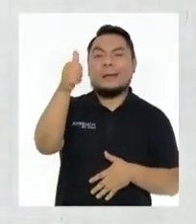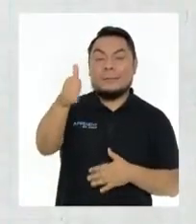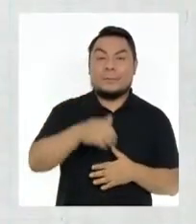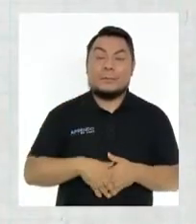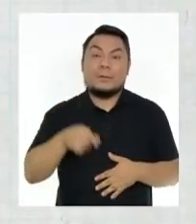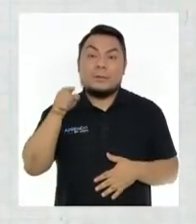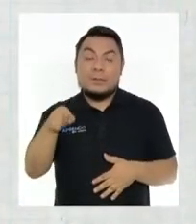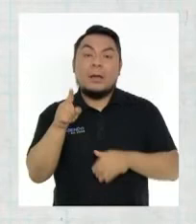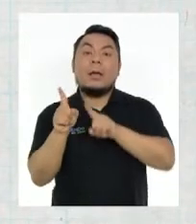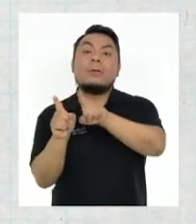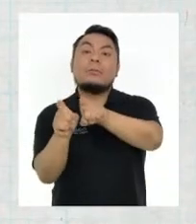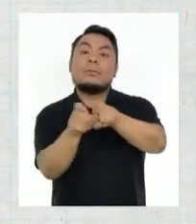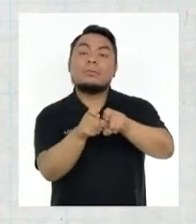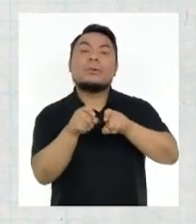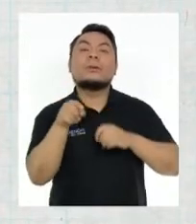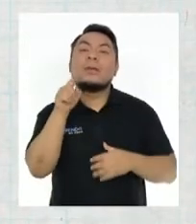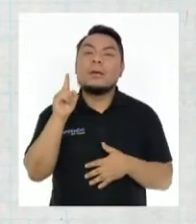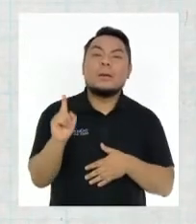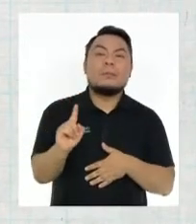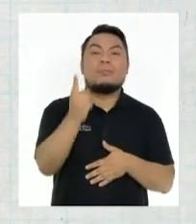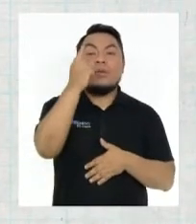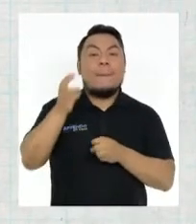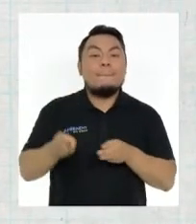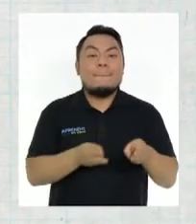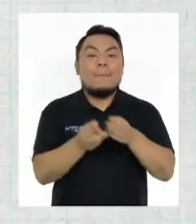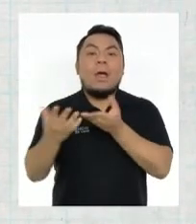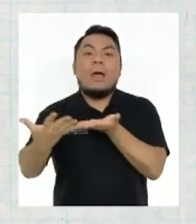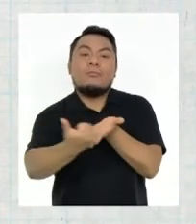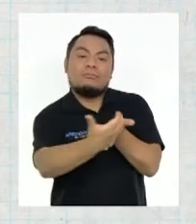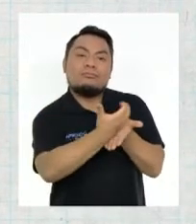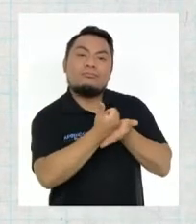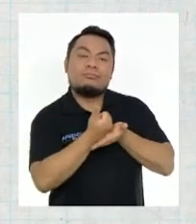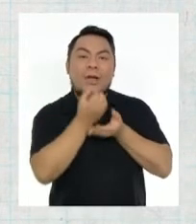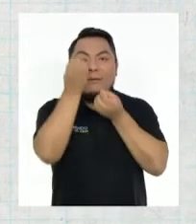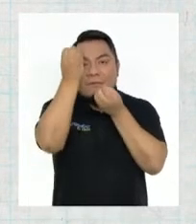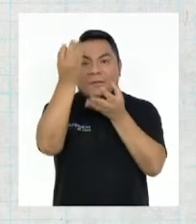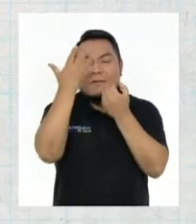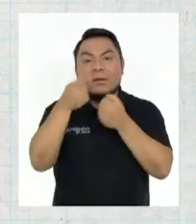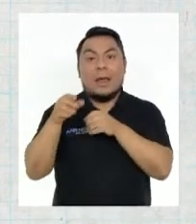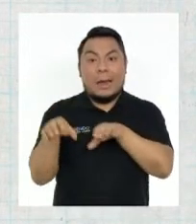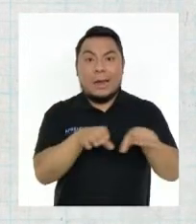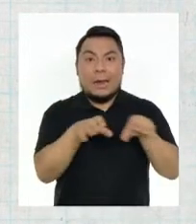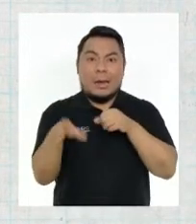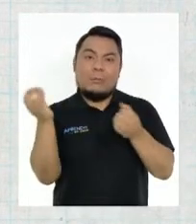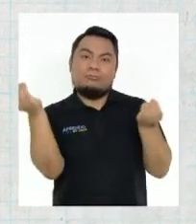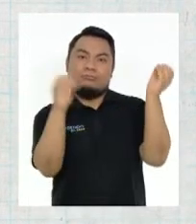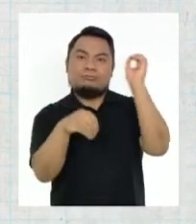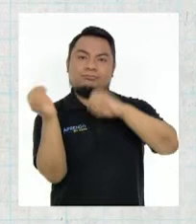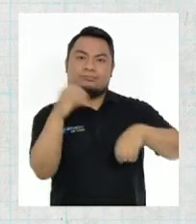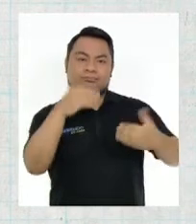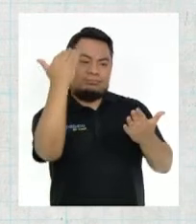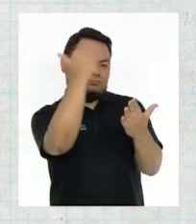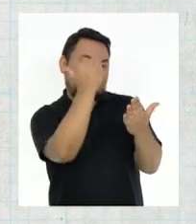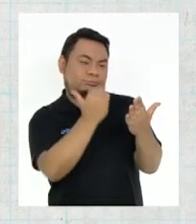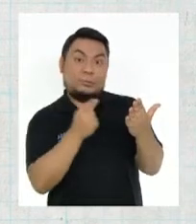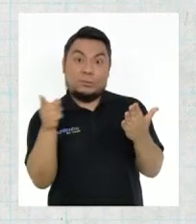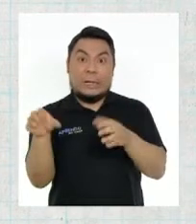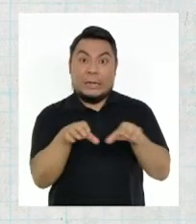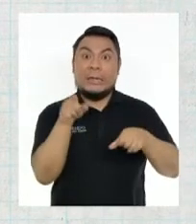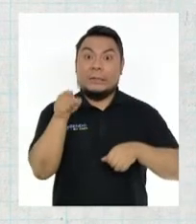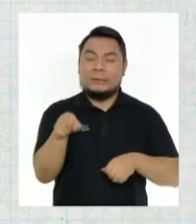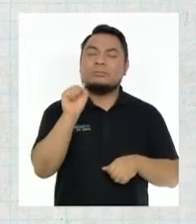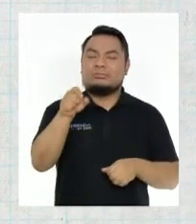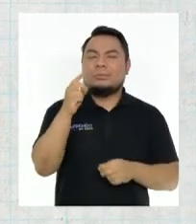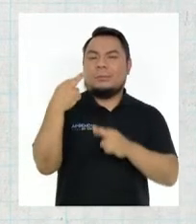La encuesta es una de las principales técnicas de recolección de datos. Elaborarla o diseñarla, como han dicho ustedes, es una